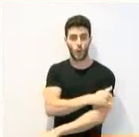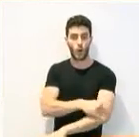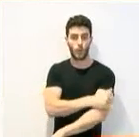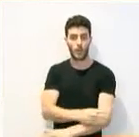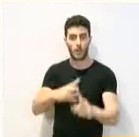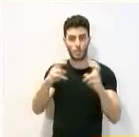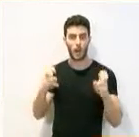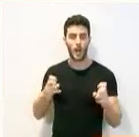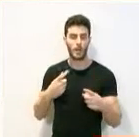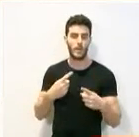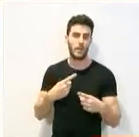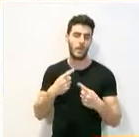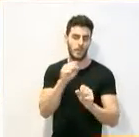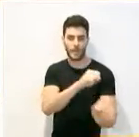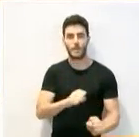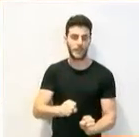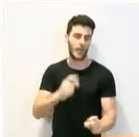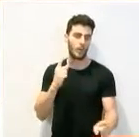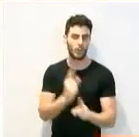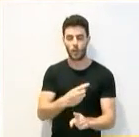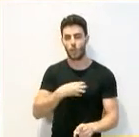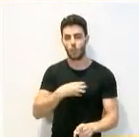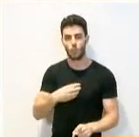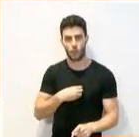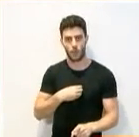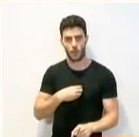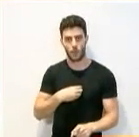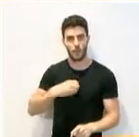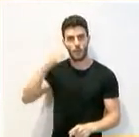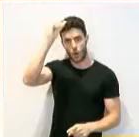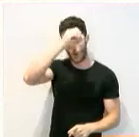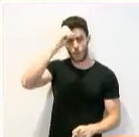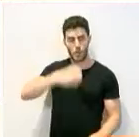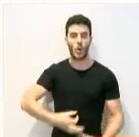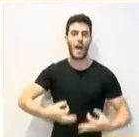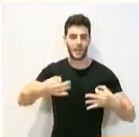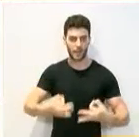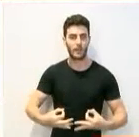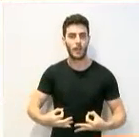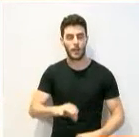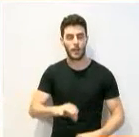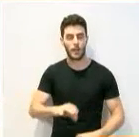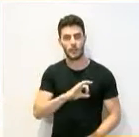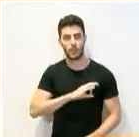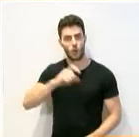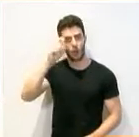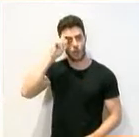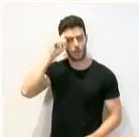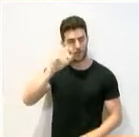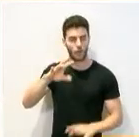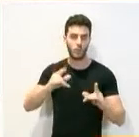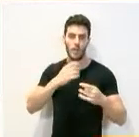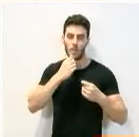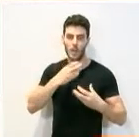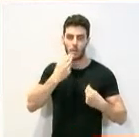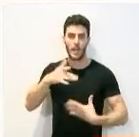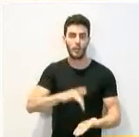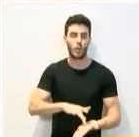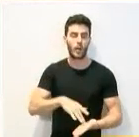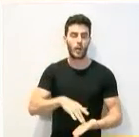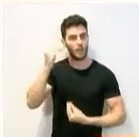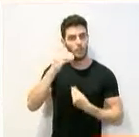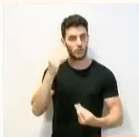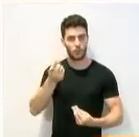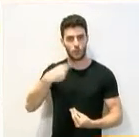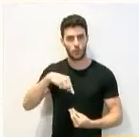el Gobierno. La postura acertada era la que tomó el señor Zapatero cuando decidió